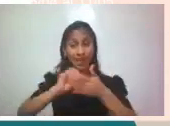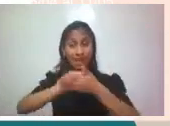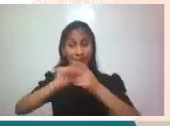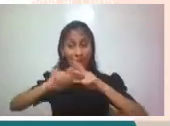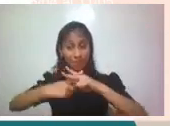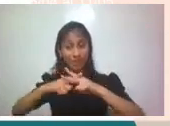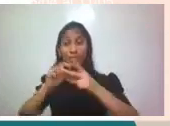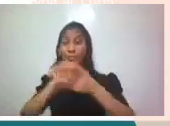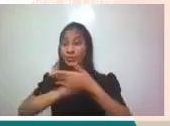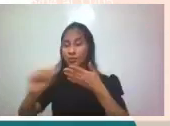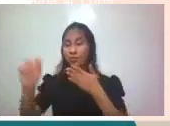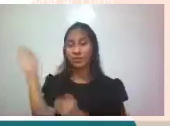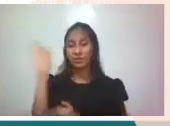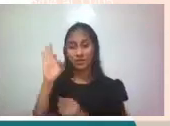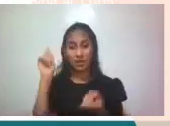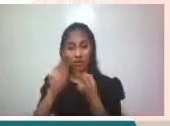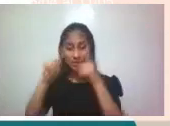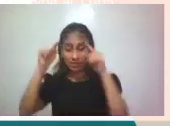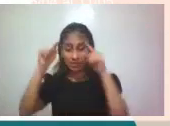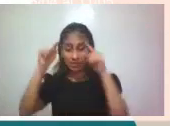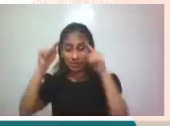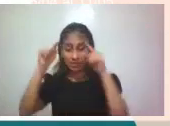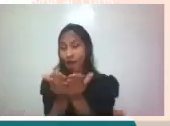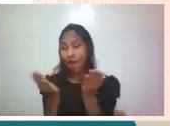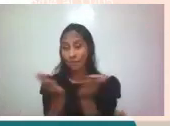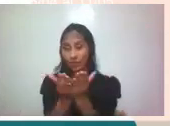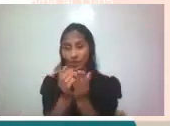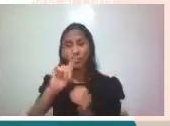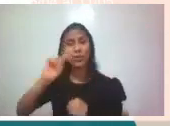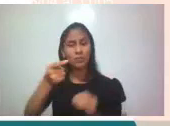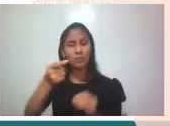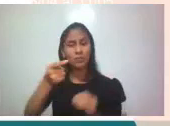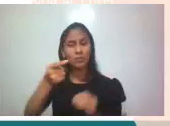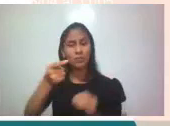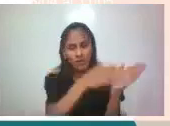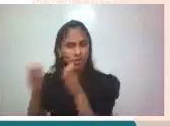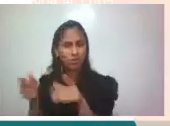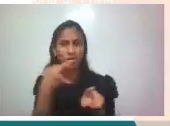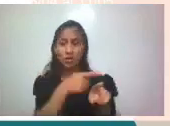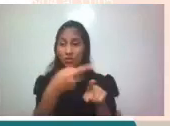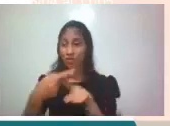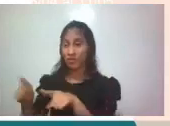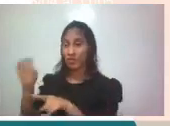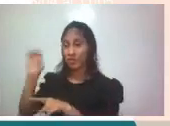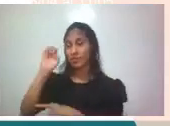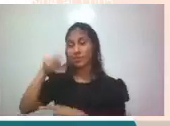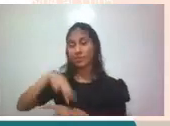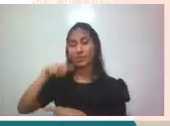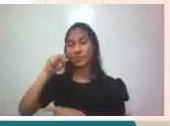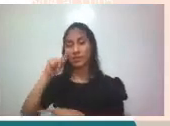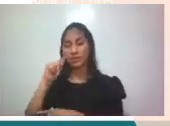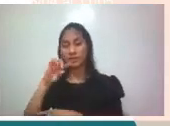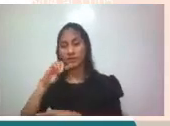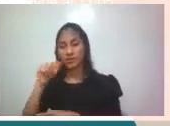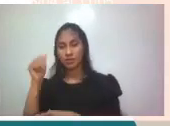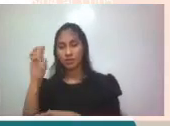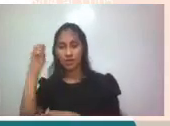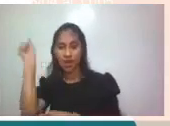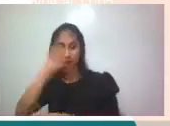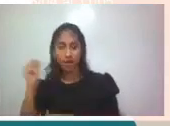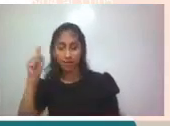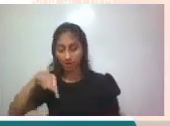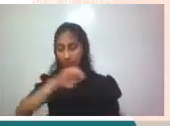marzo y abril, en las primeras coordinaciones con las entidades del Estado para poder presentarles